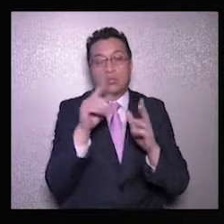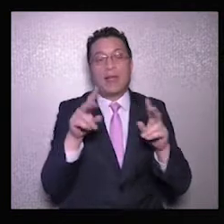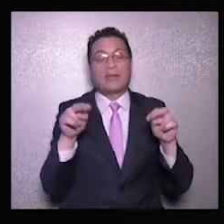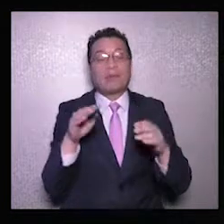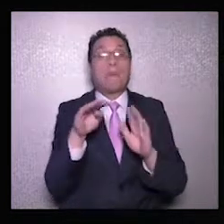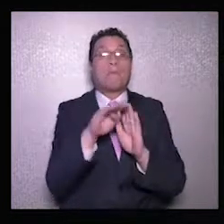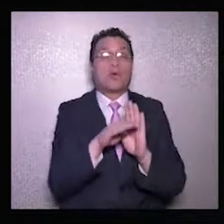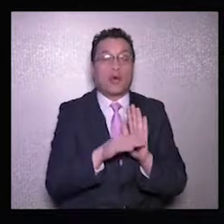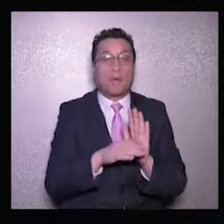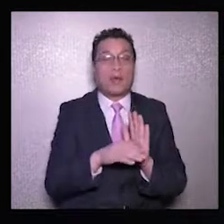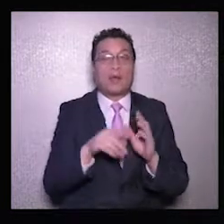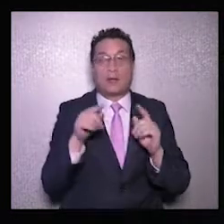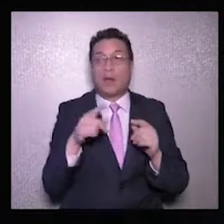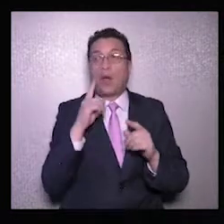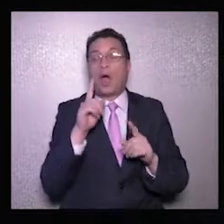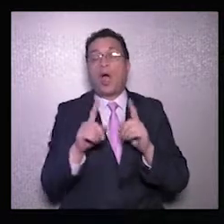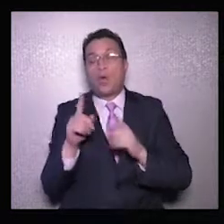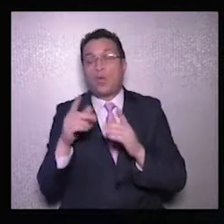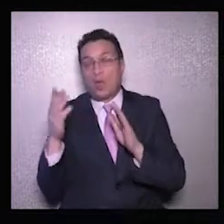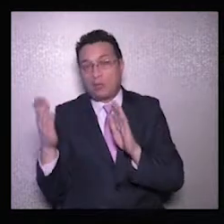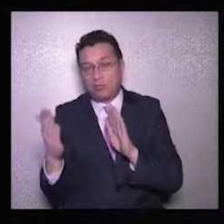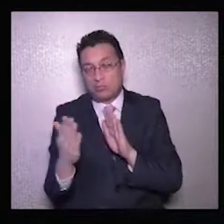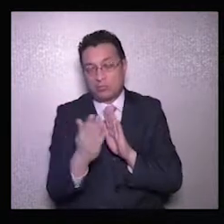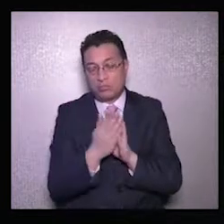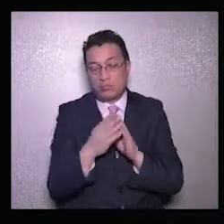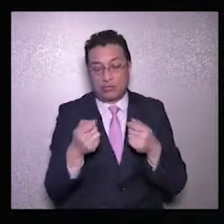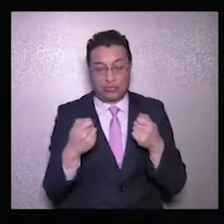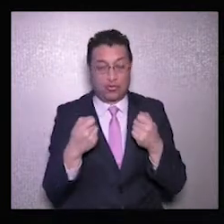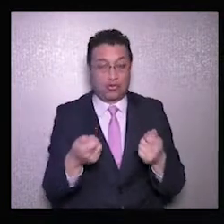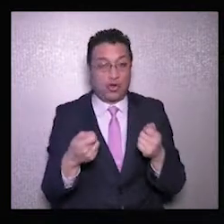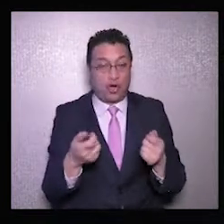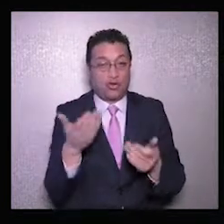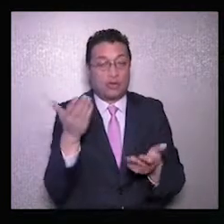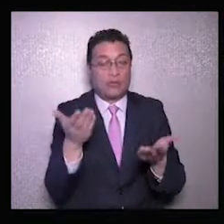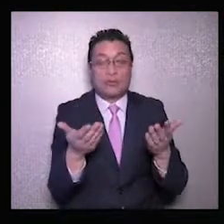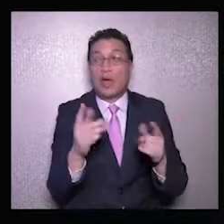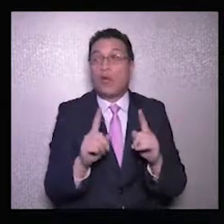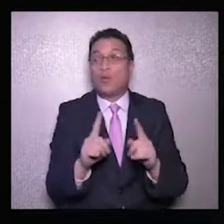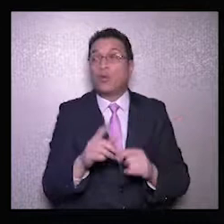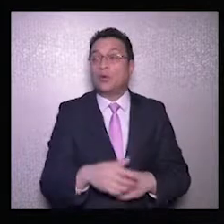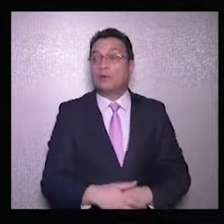medidas inmediatas también, si hay alguna aproximación de los costos de alguna de las medidas?